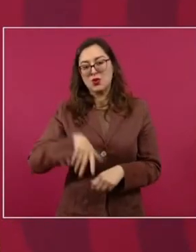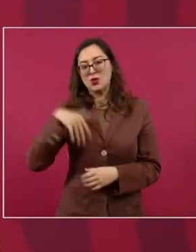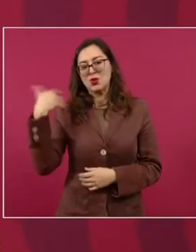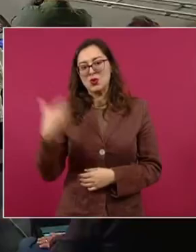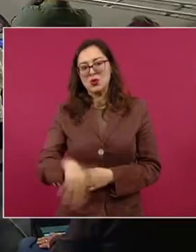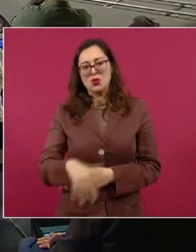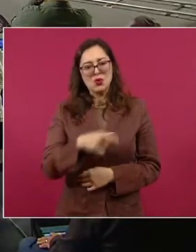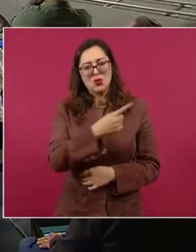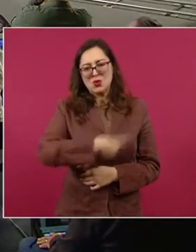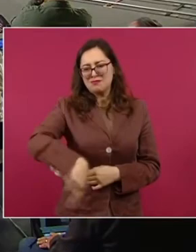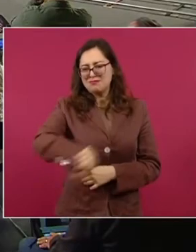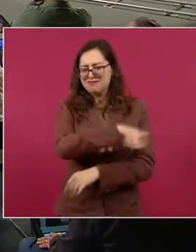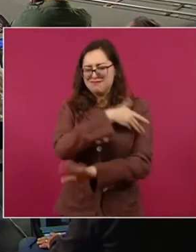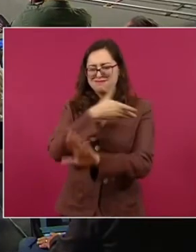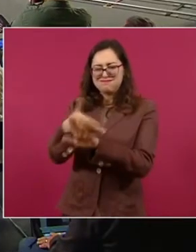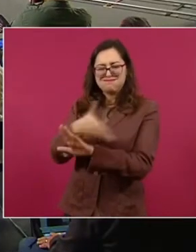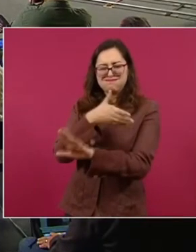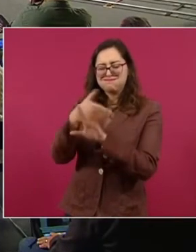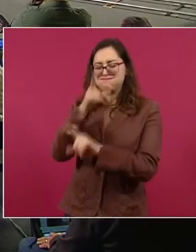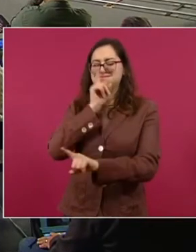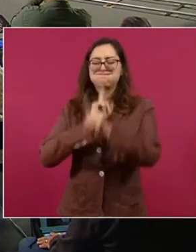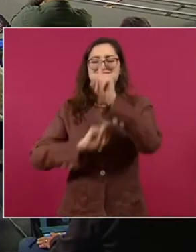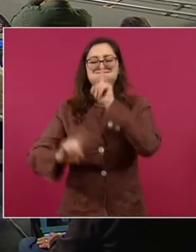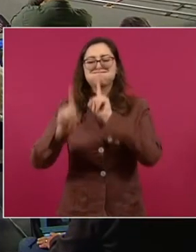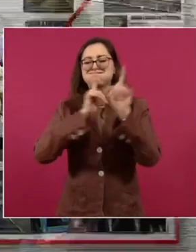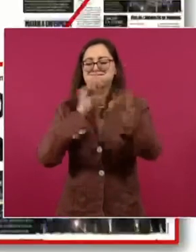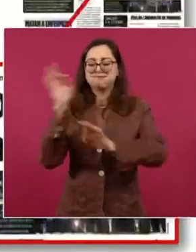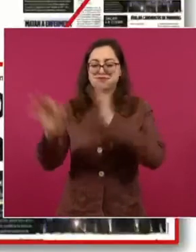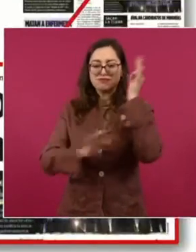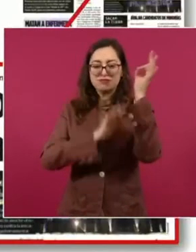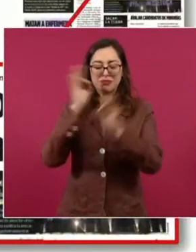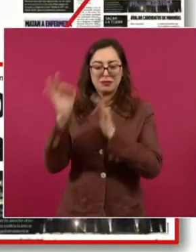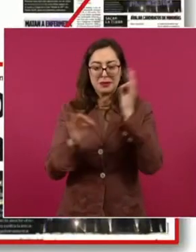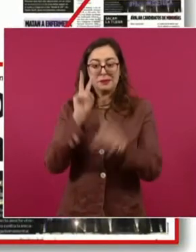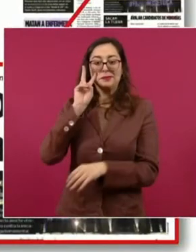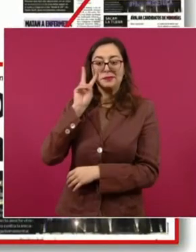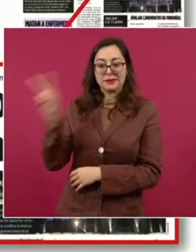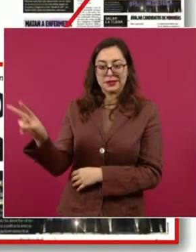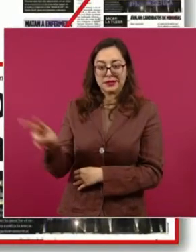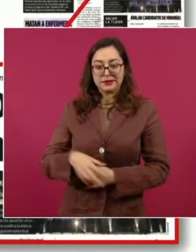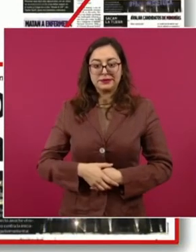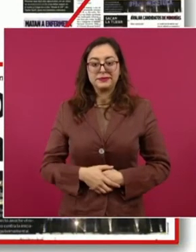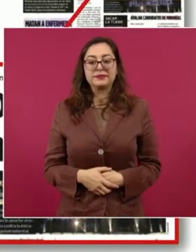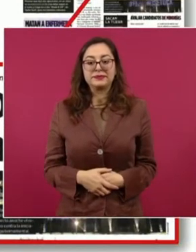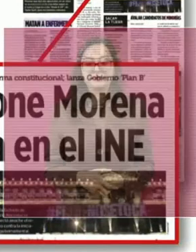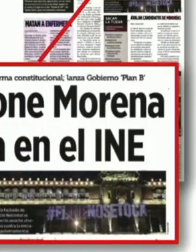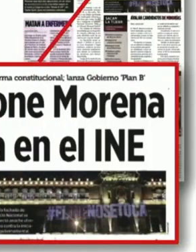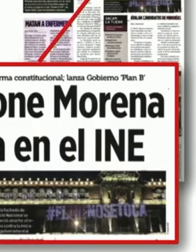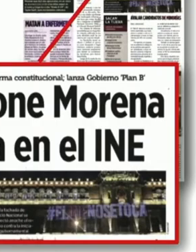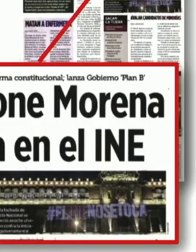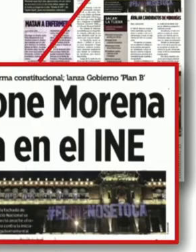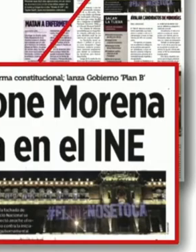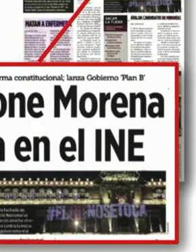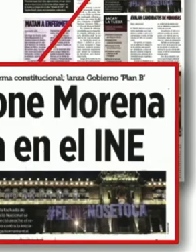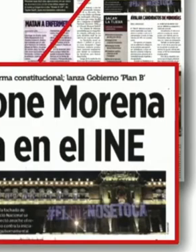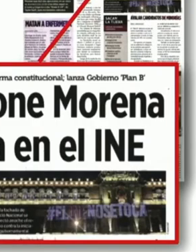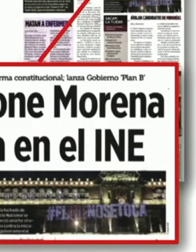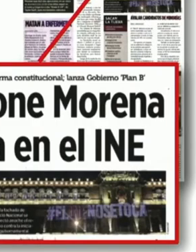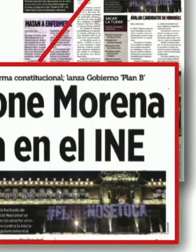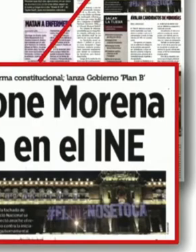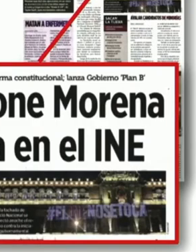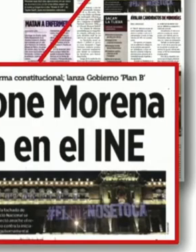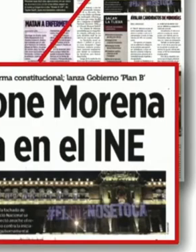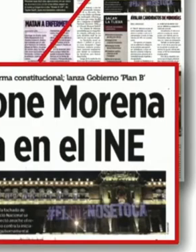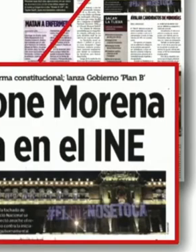han arreciado. Los argumentos son las mismas falacias. Que si el Poder Ejecutivo quiere secuestrar un